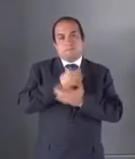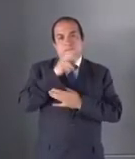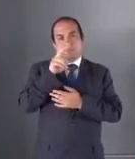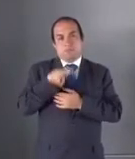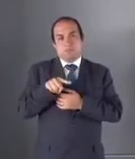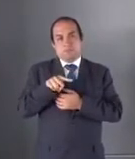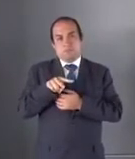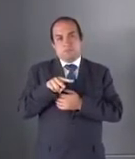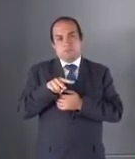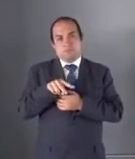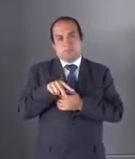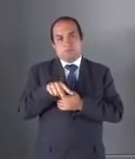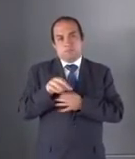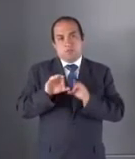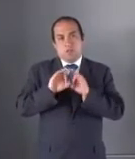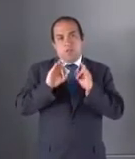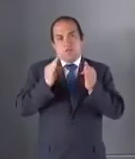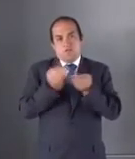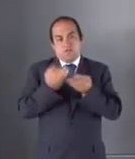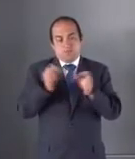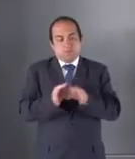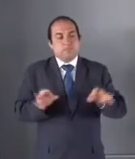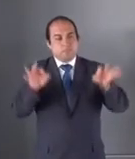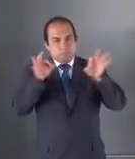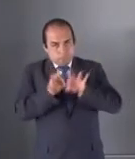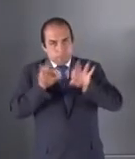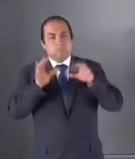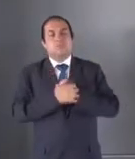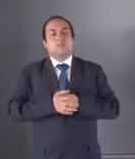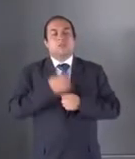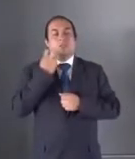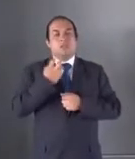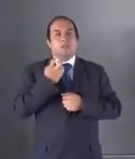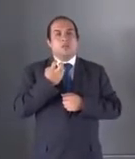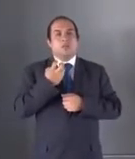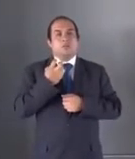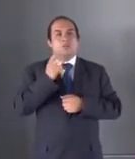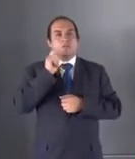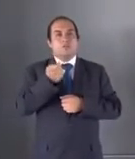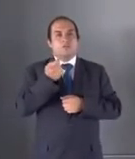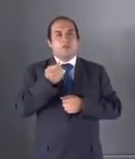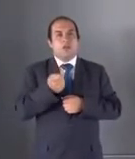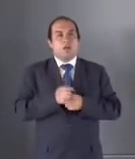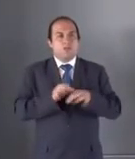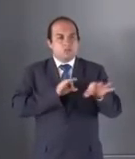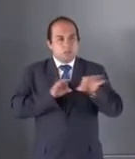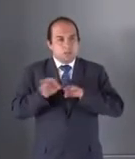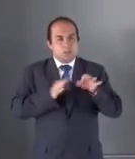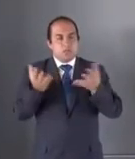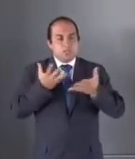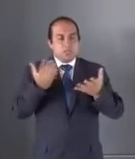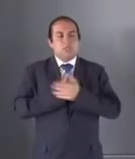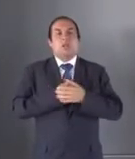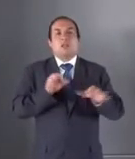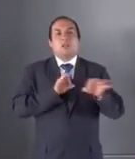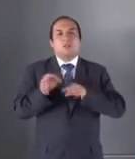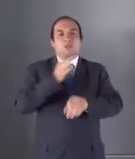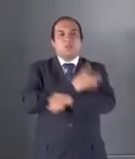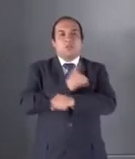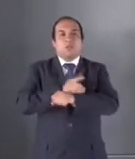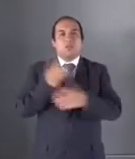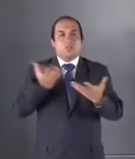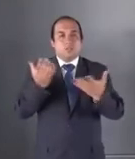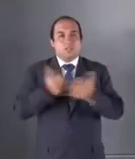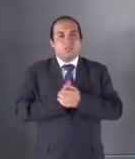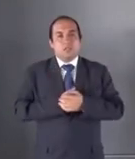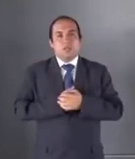realmente de manera muy, muy importante, y eso se debe a los operativos que se han estado haciendo, al trabajo coordinado que se ha estado